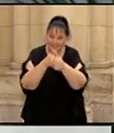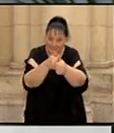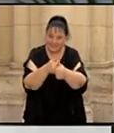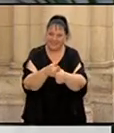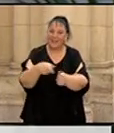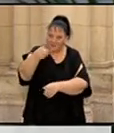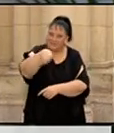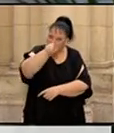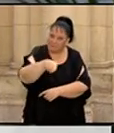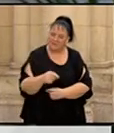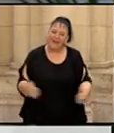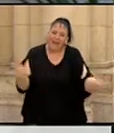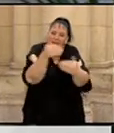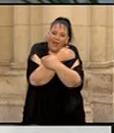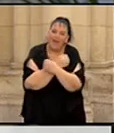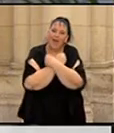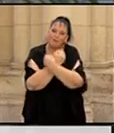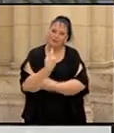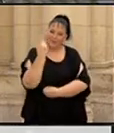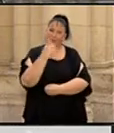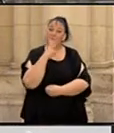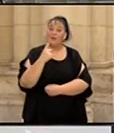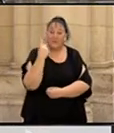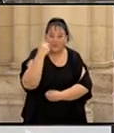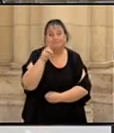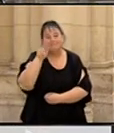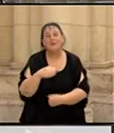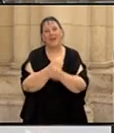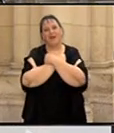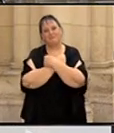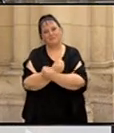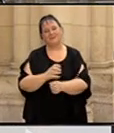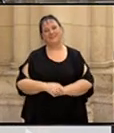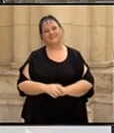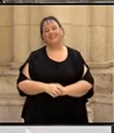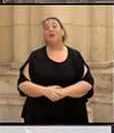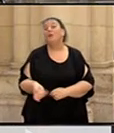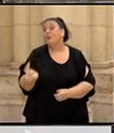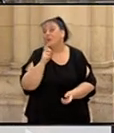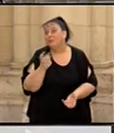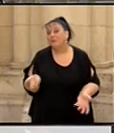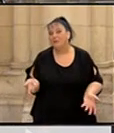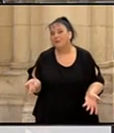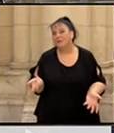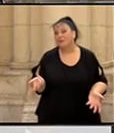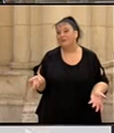acoged el amor de Dios. Dios es amor. ¿Cómo?